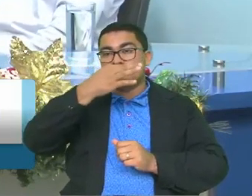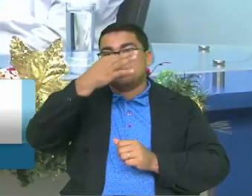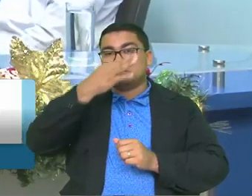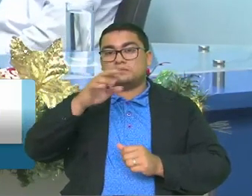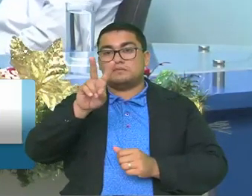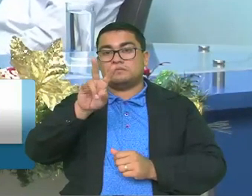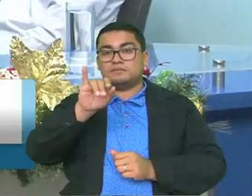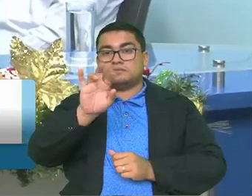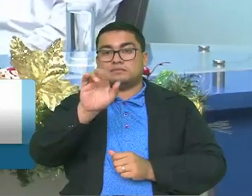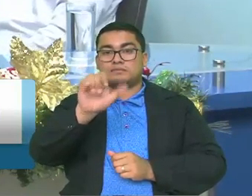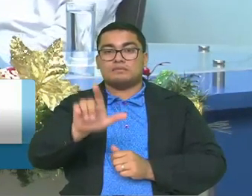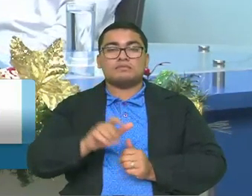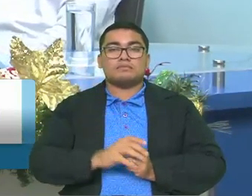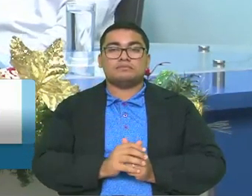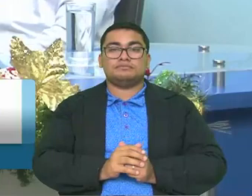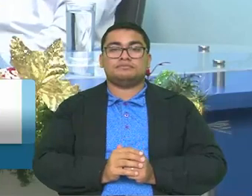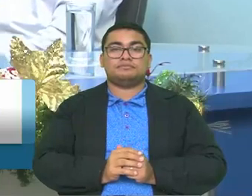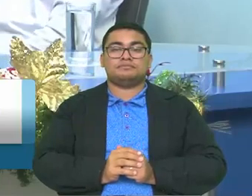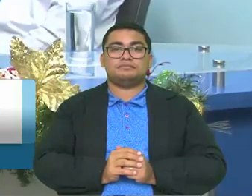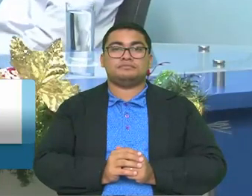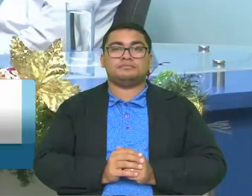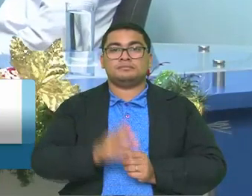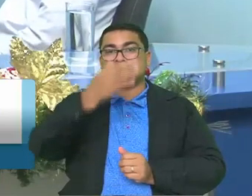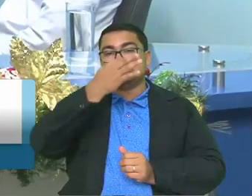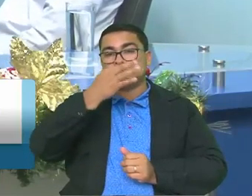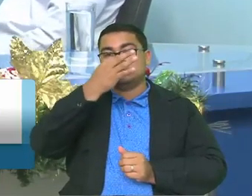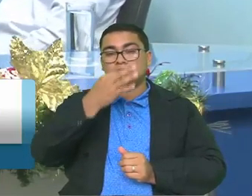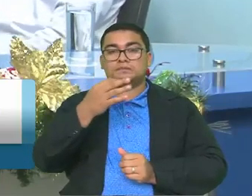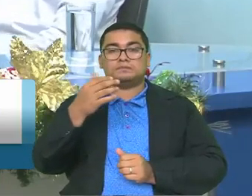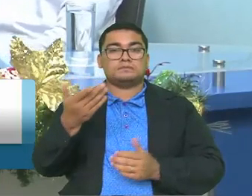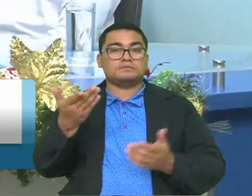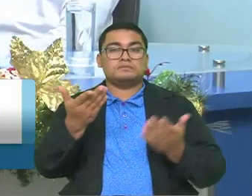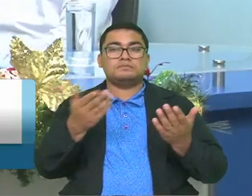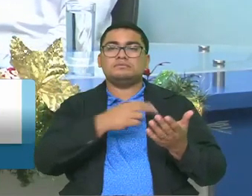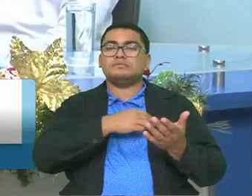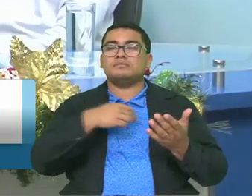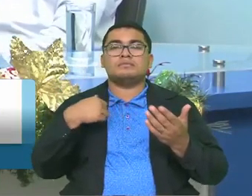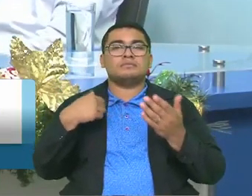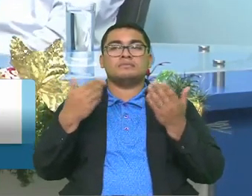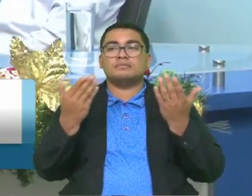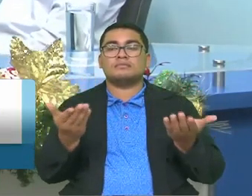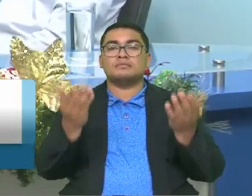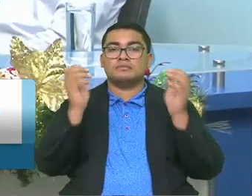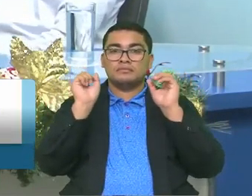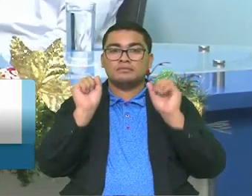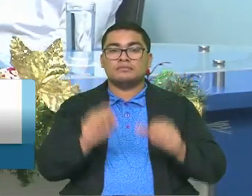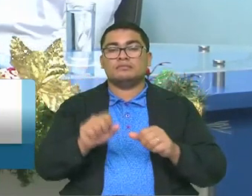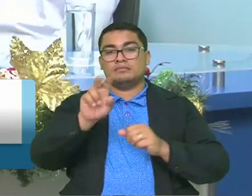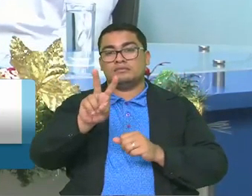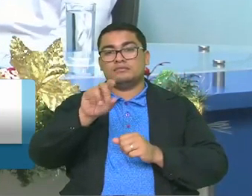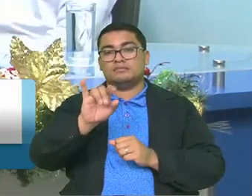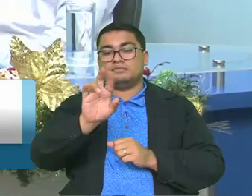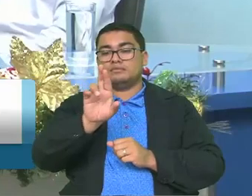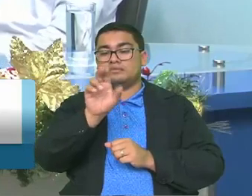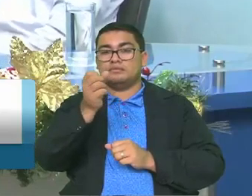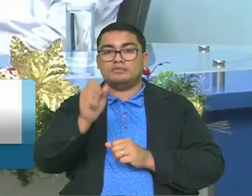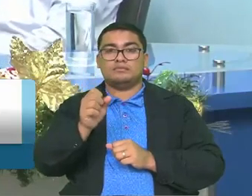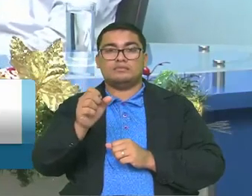eso es que nosotros lo relacionamos de esta manera. Entonces hay que ponerle mucha mente cuando nuestros niños o incluso nosotros como personas